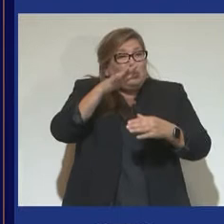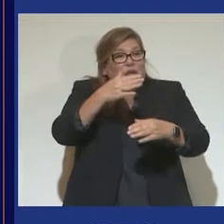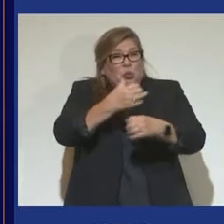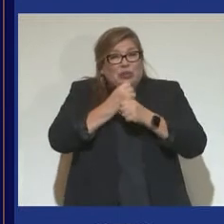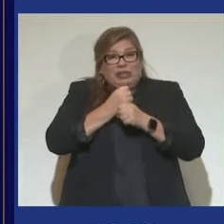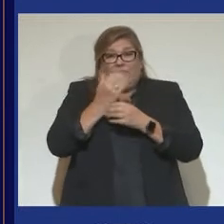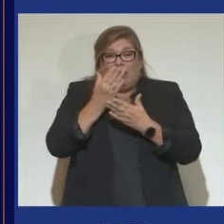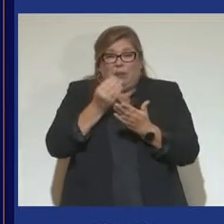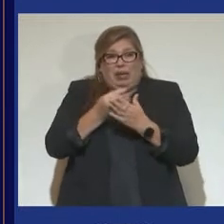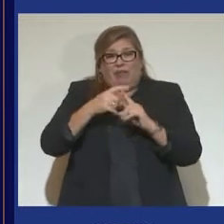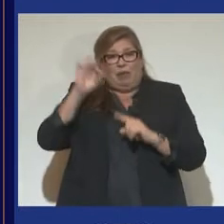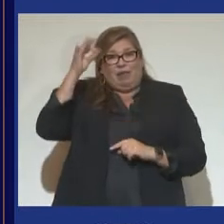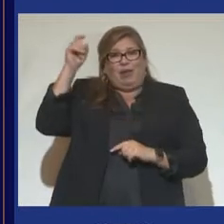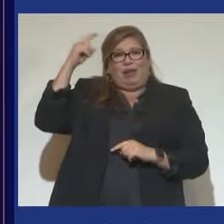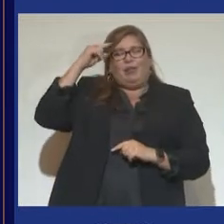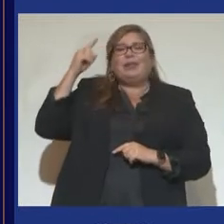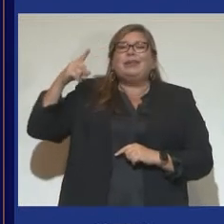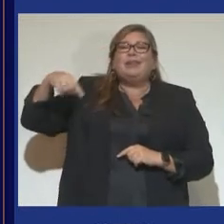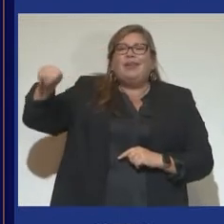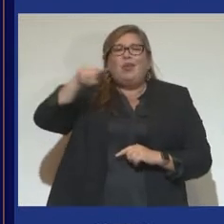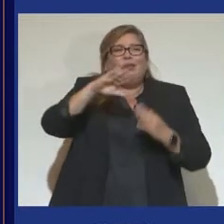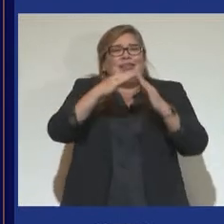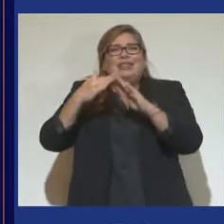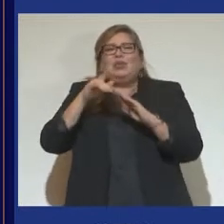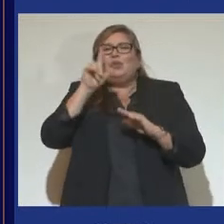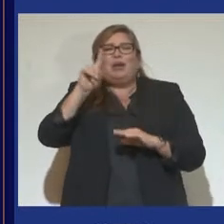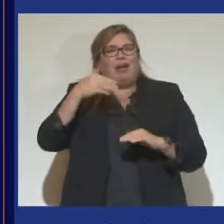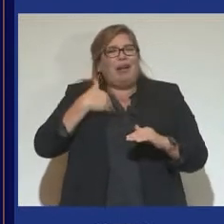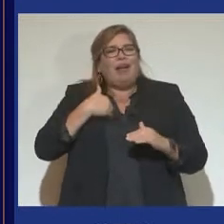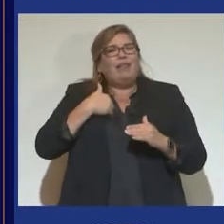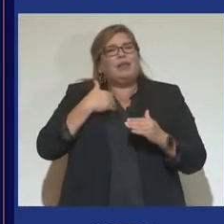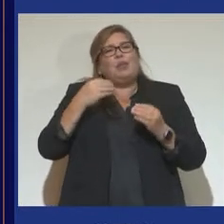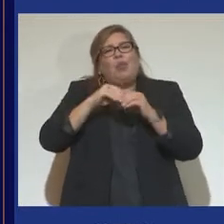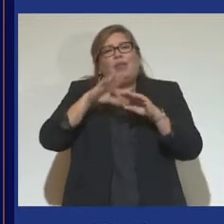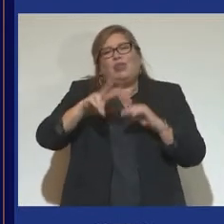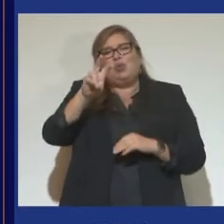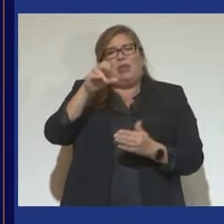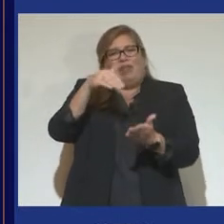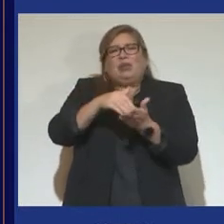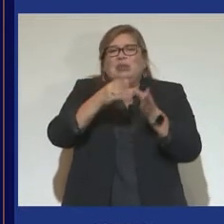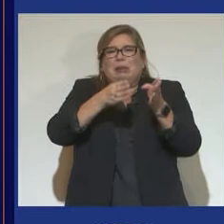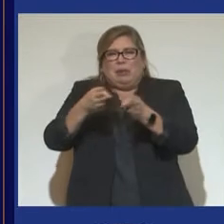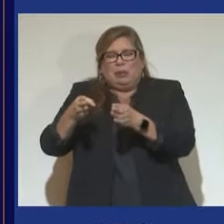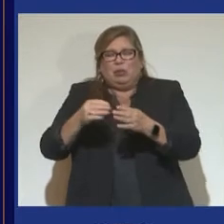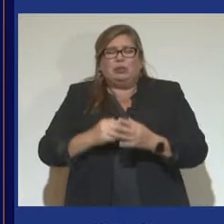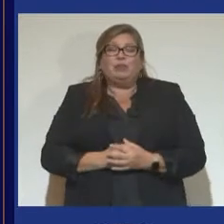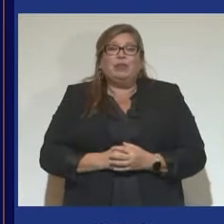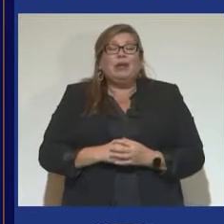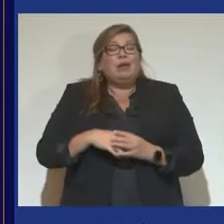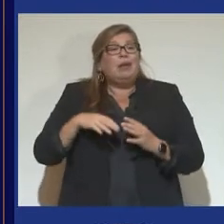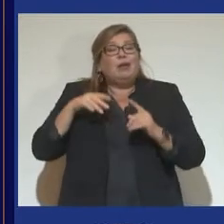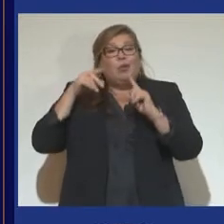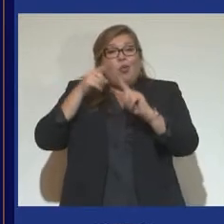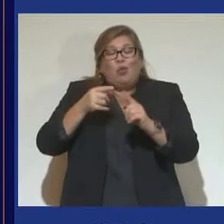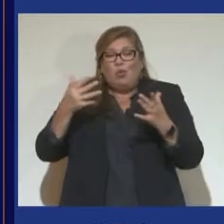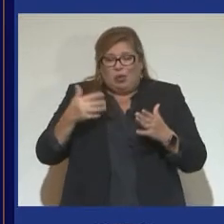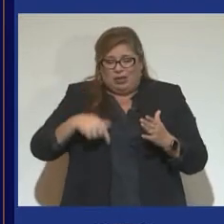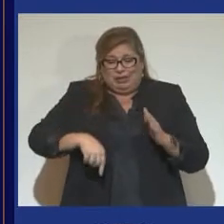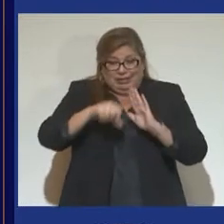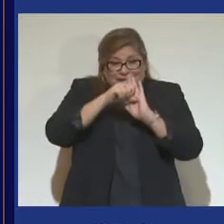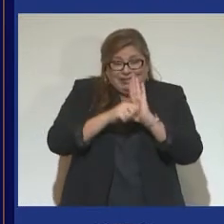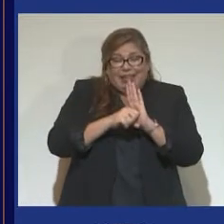de 200 mil a medio millón de personas la clave aquí es asegurarnos de que el estado y los gobiernos locales